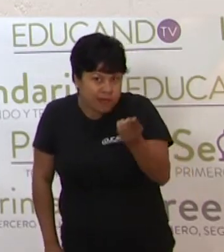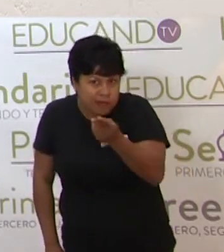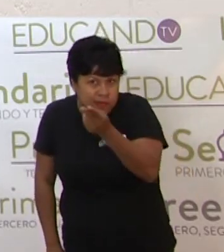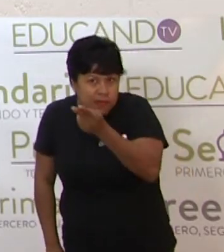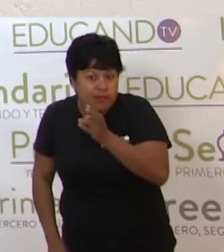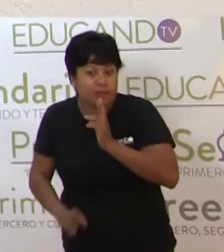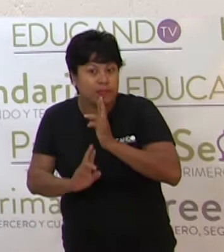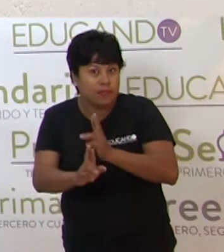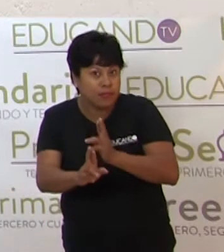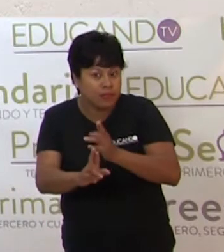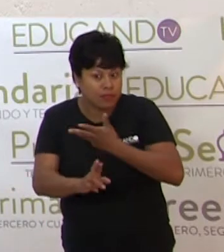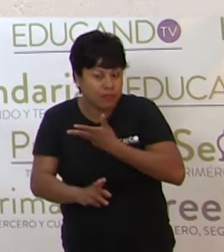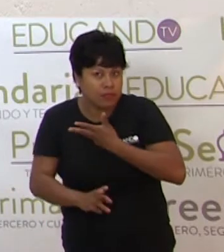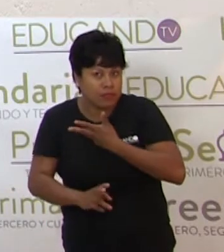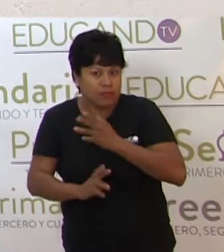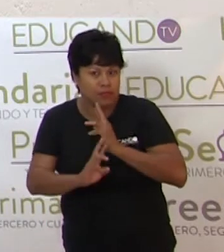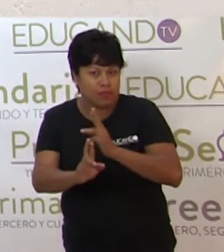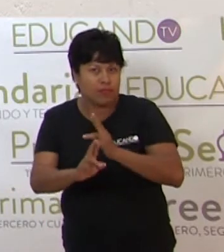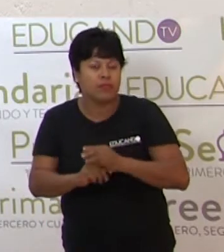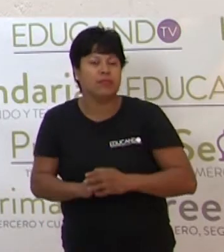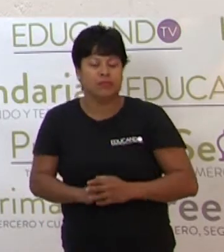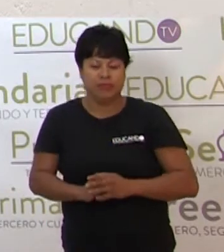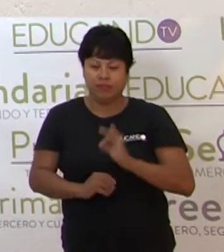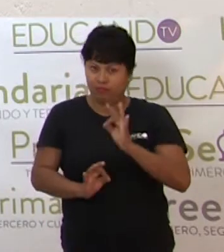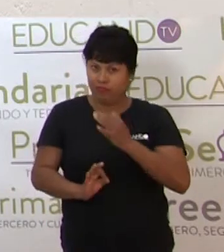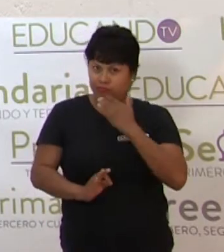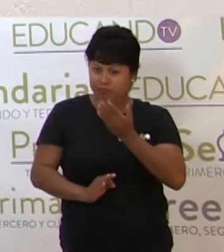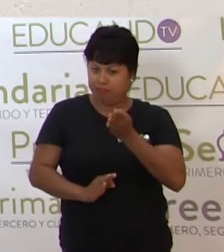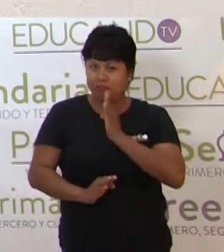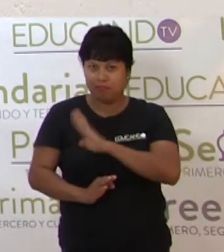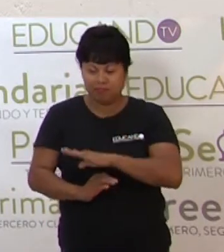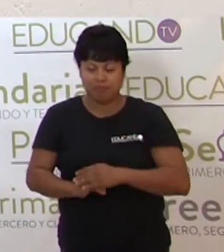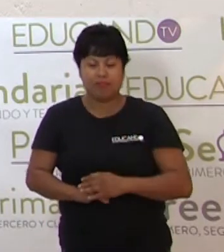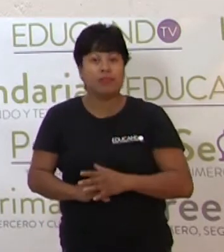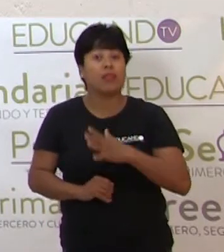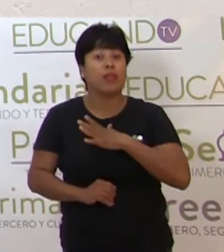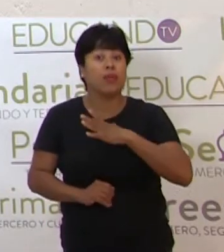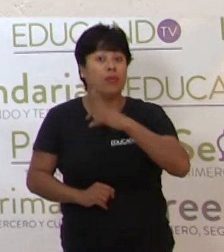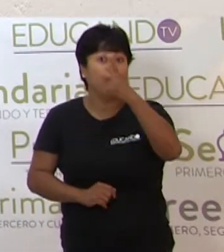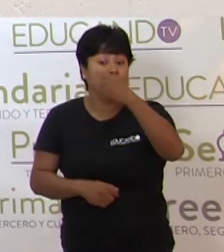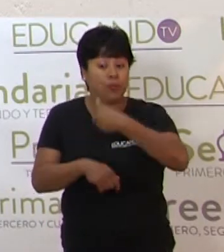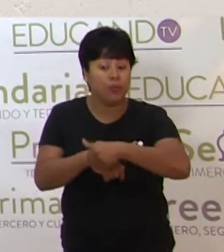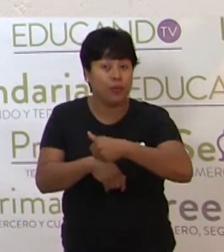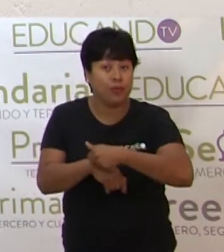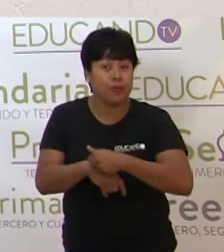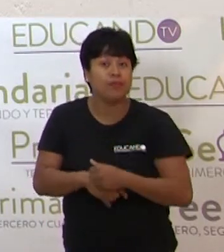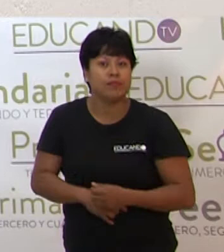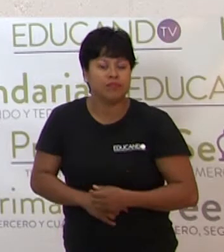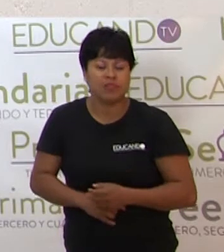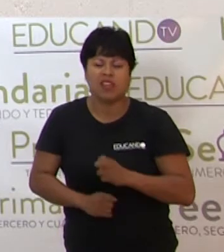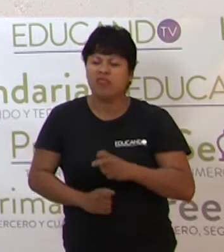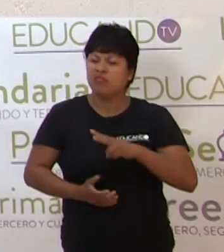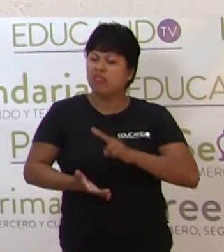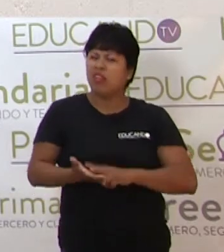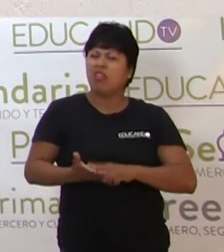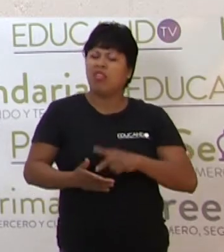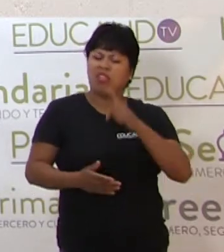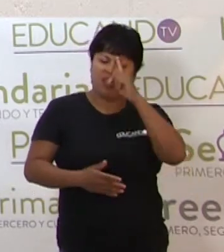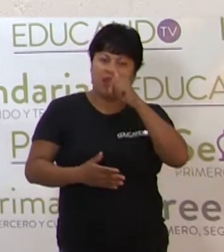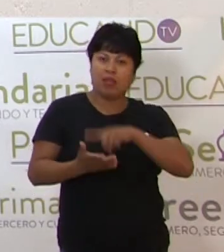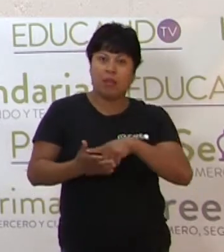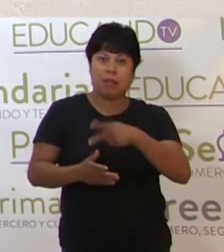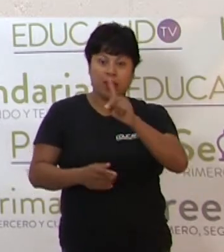la respuesta que encontraron ustedes es la adecuada. Hay un número que muy valiente se creía, pero